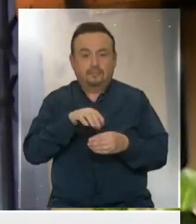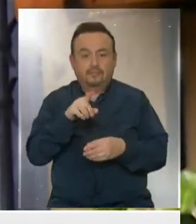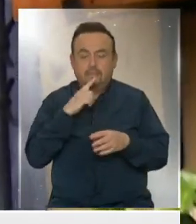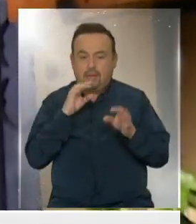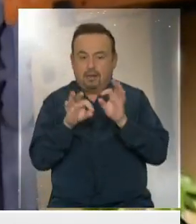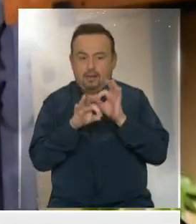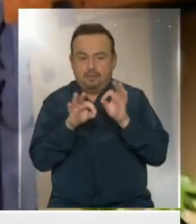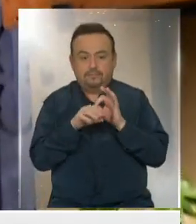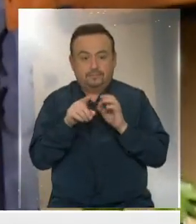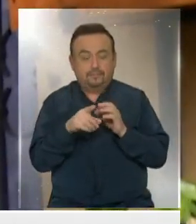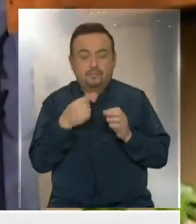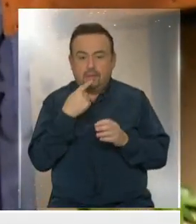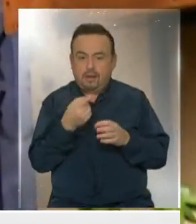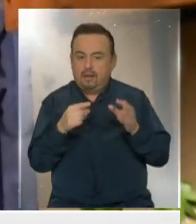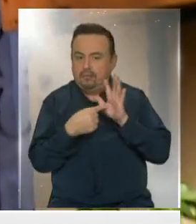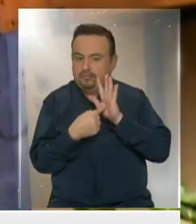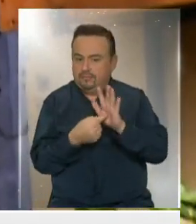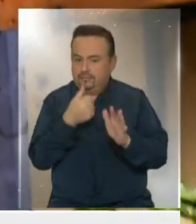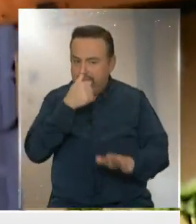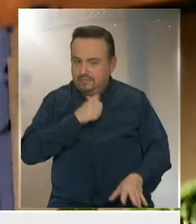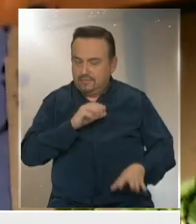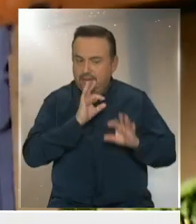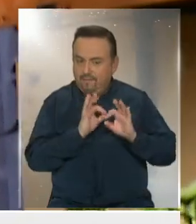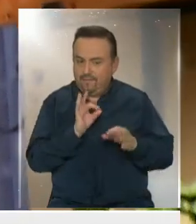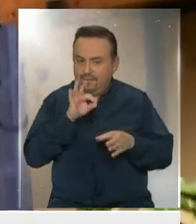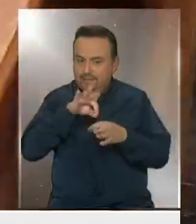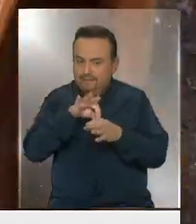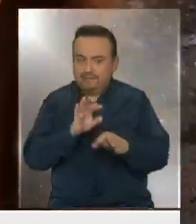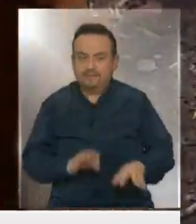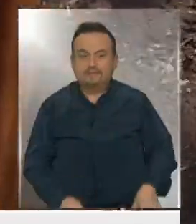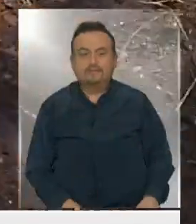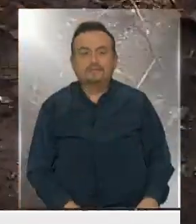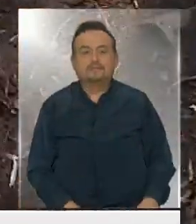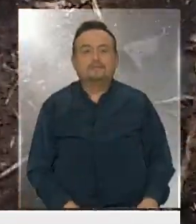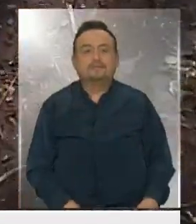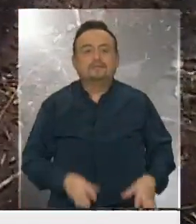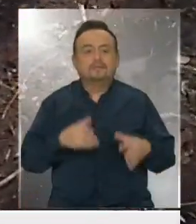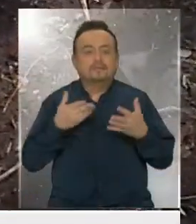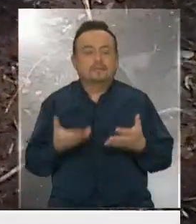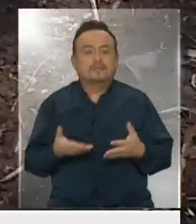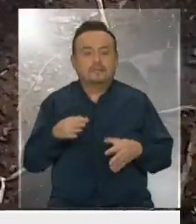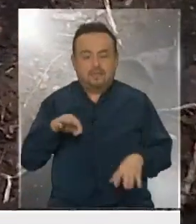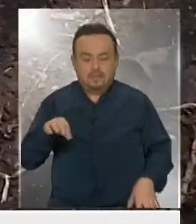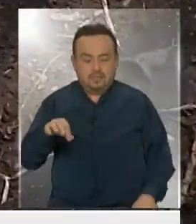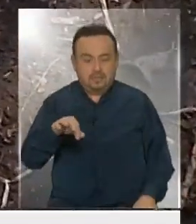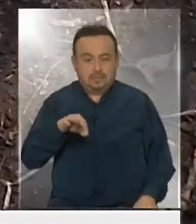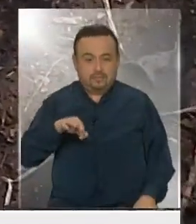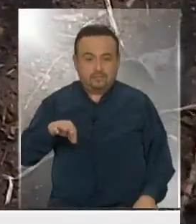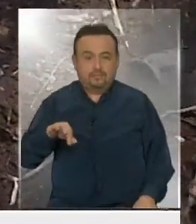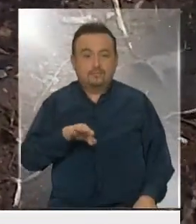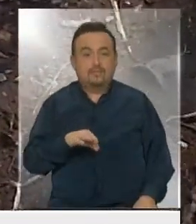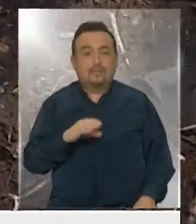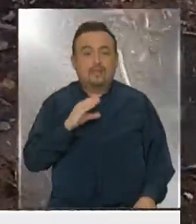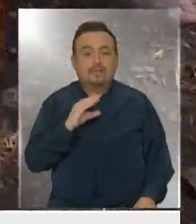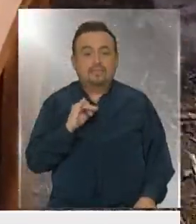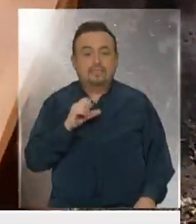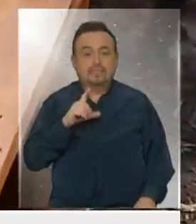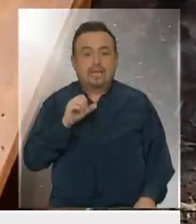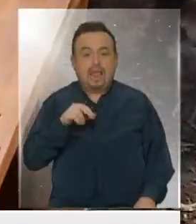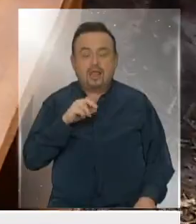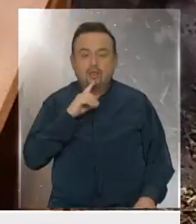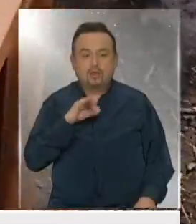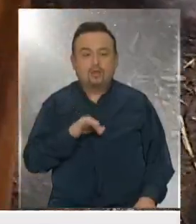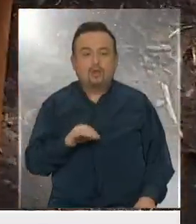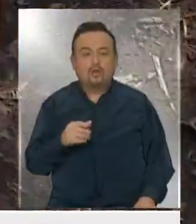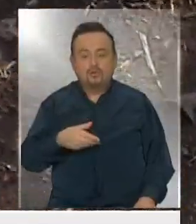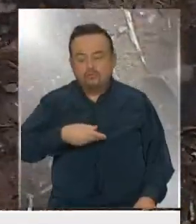de Huertos y Jardines reveló el secreto de una buena siembra. Y vamos a sembrar el cilantro, se dice